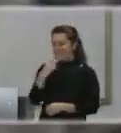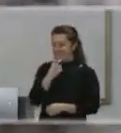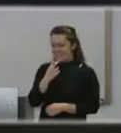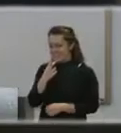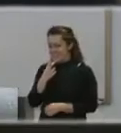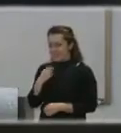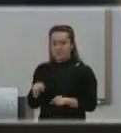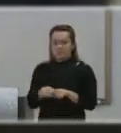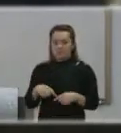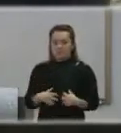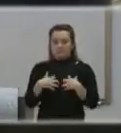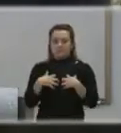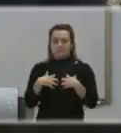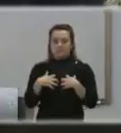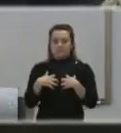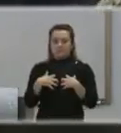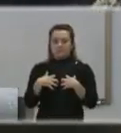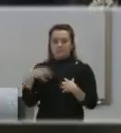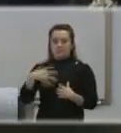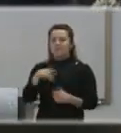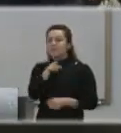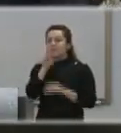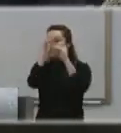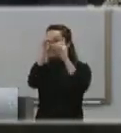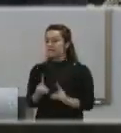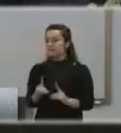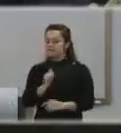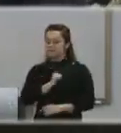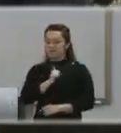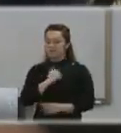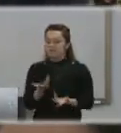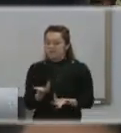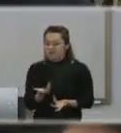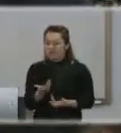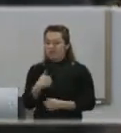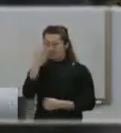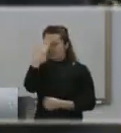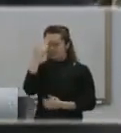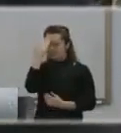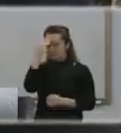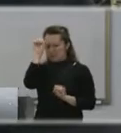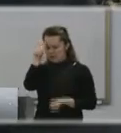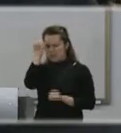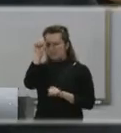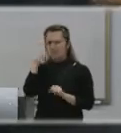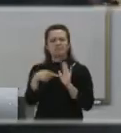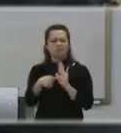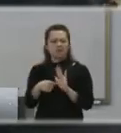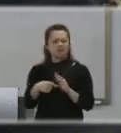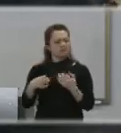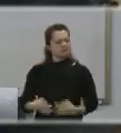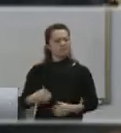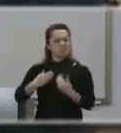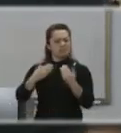Se asustó. Ya es una decisión que ella está en capacidad de tomarla.